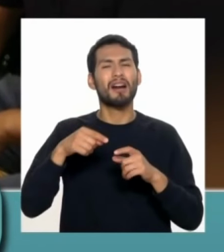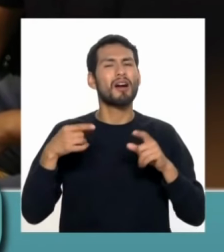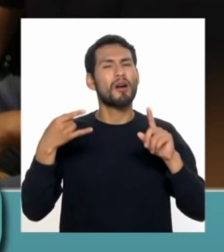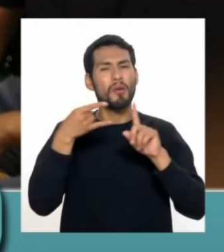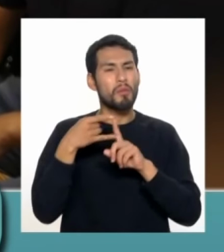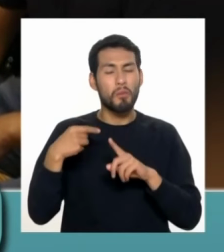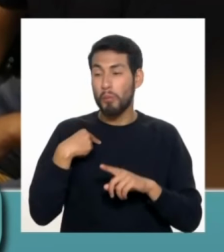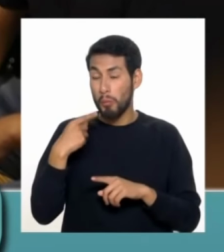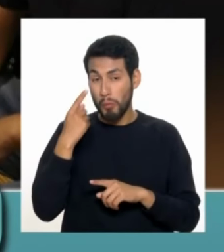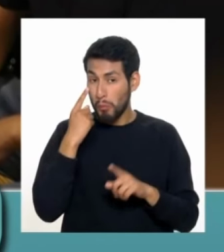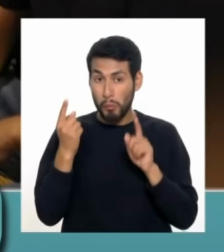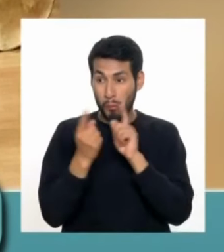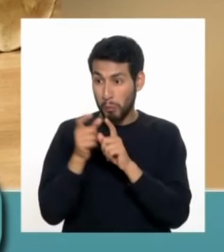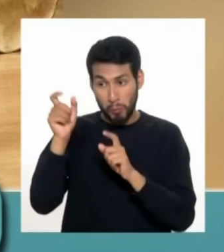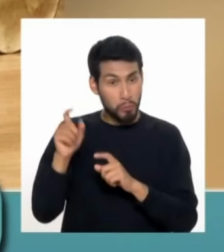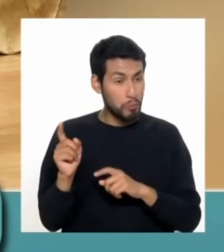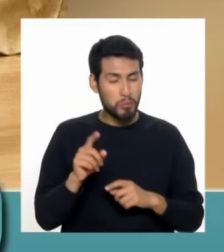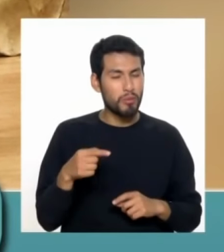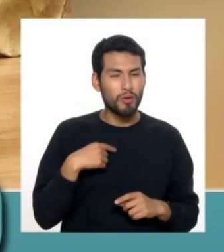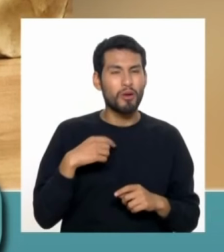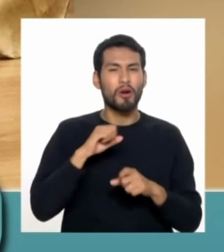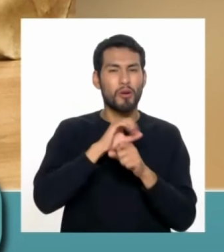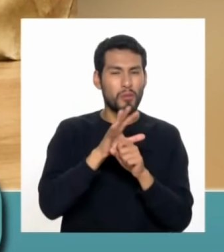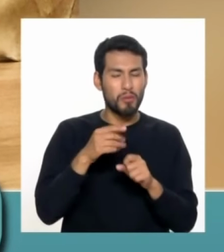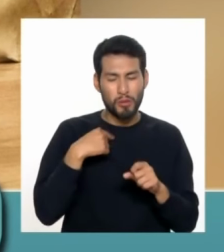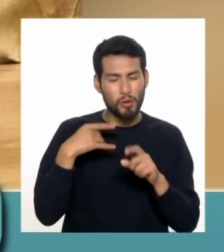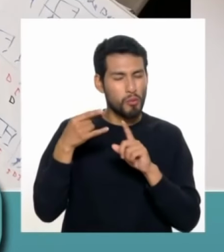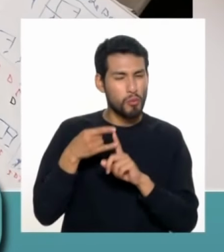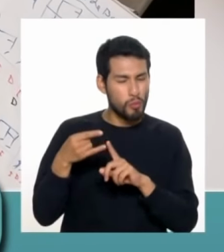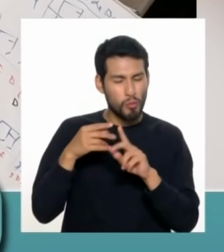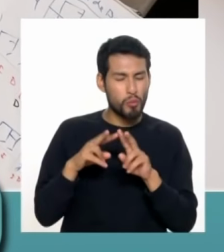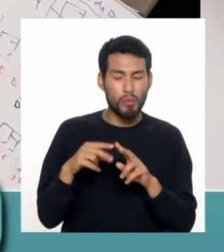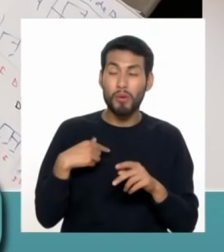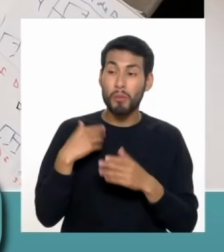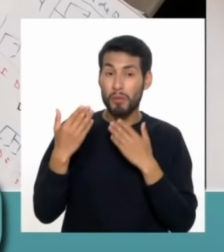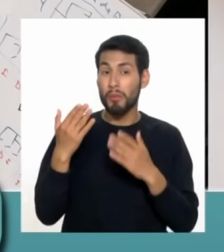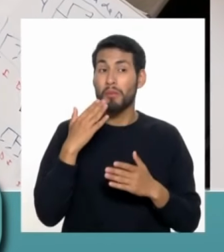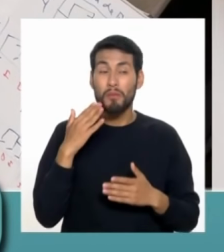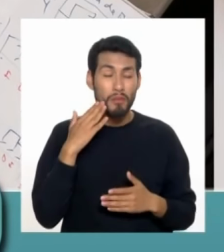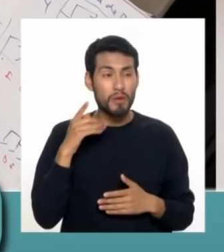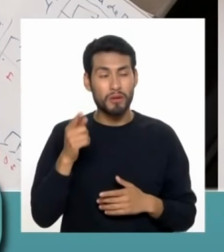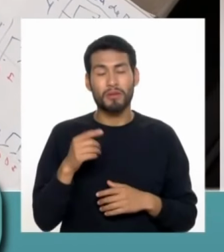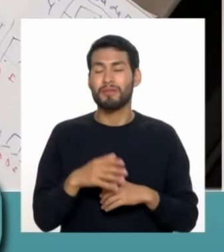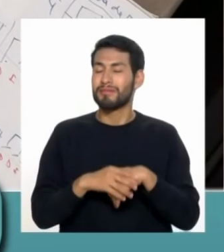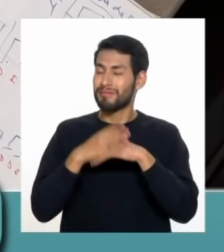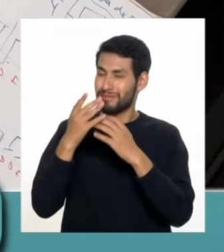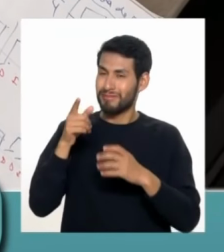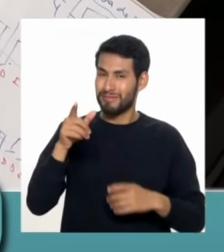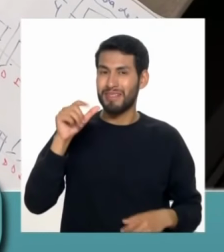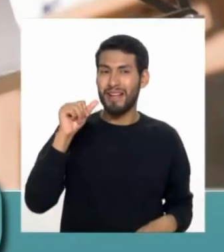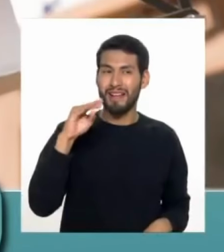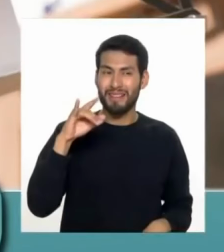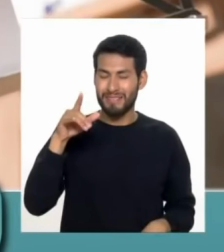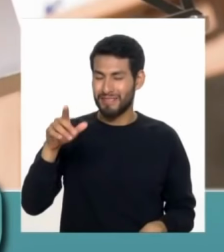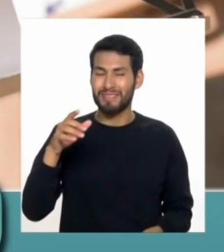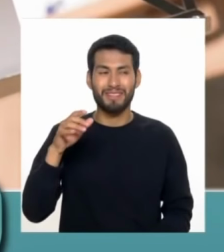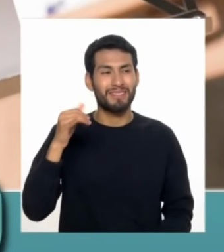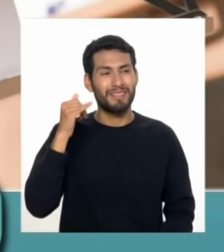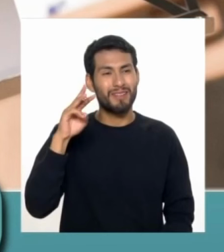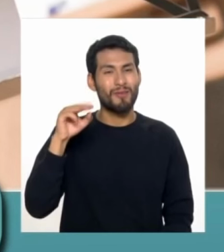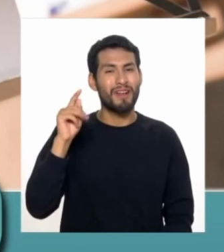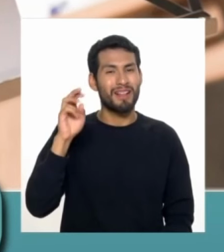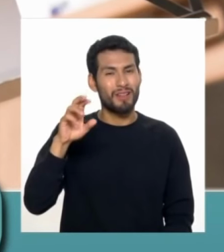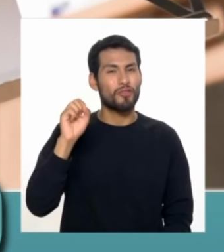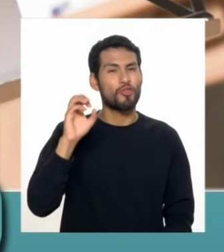lo conocía personalmente. ¡Wow! Entonces, conversé con su mamá, un saludo a Osvaldito, a Mili, a Osvaldo y a